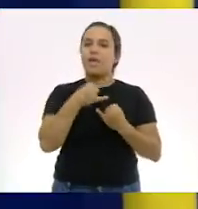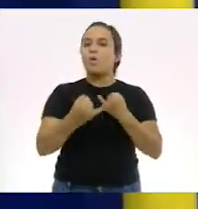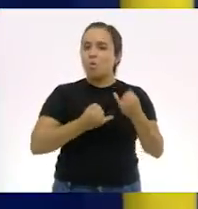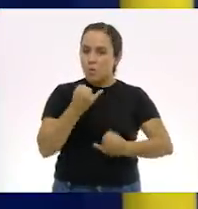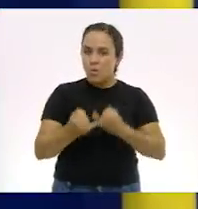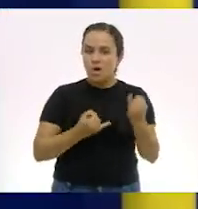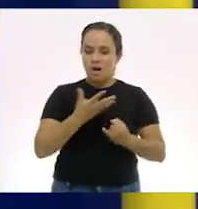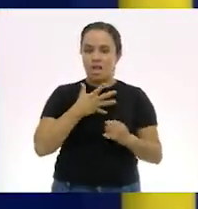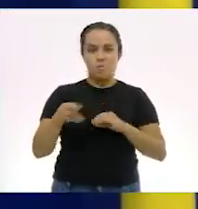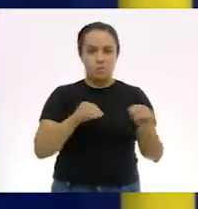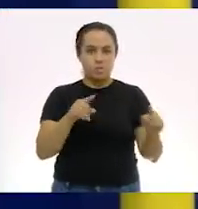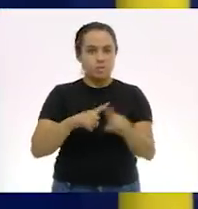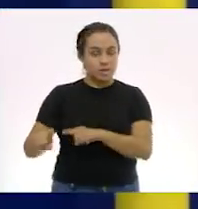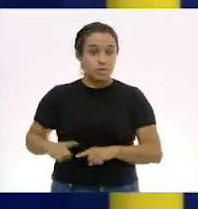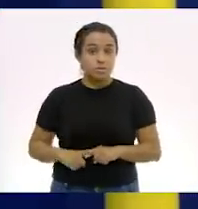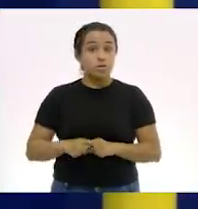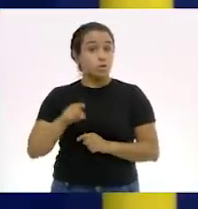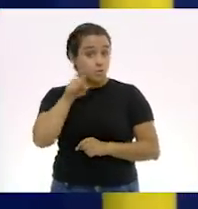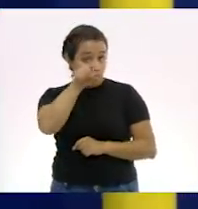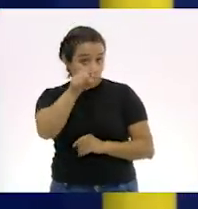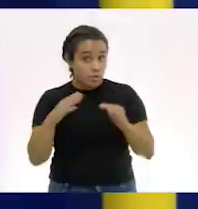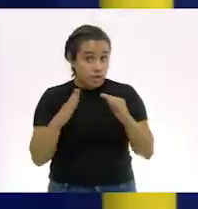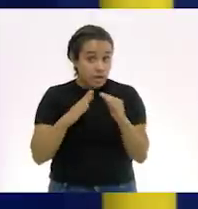Una más. ¿Otra más? Croc.